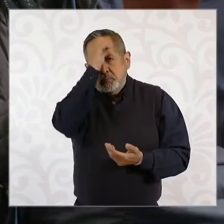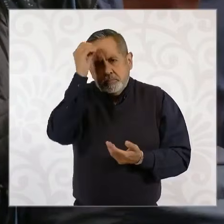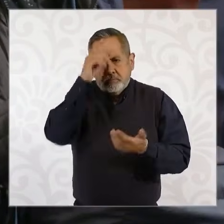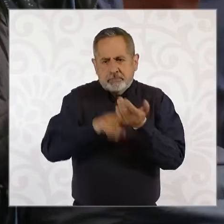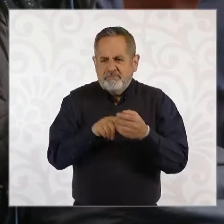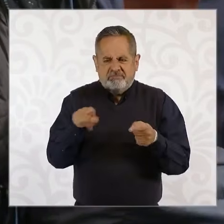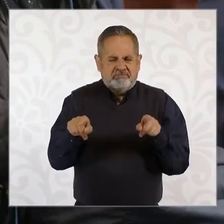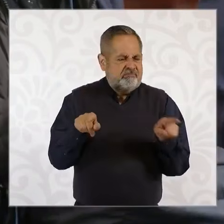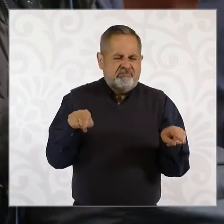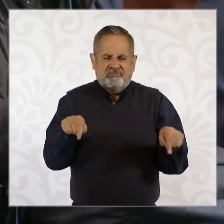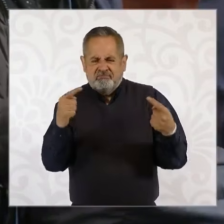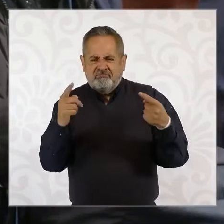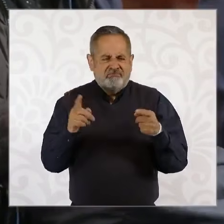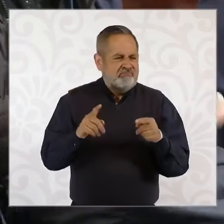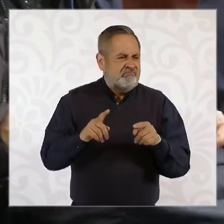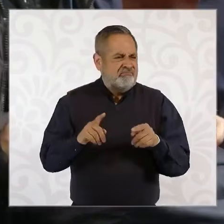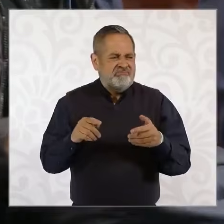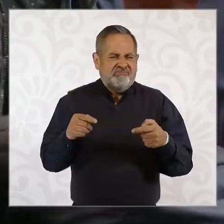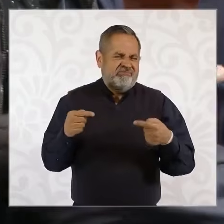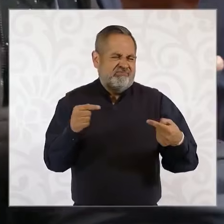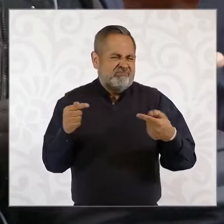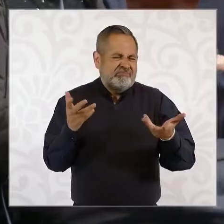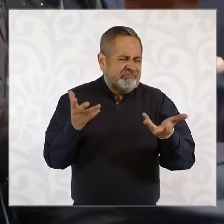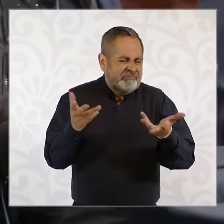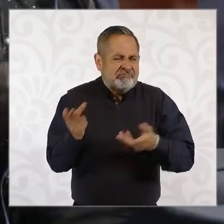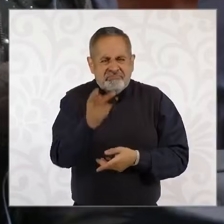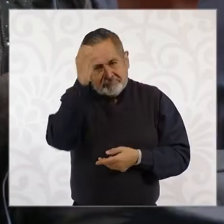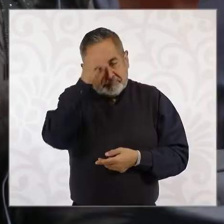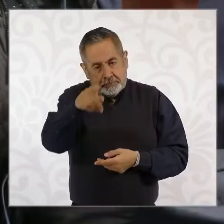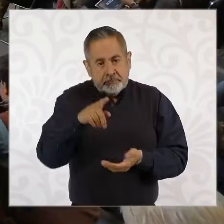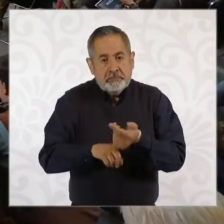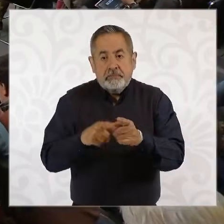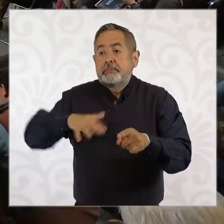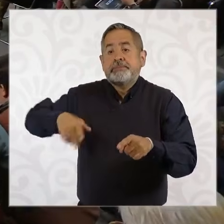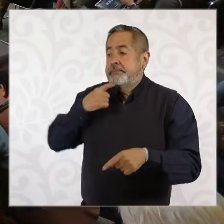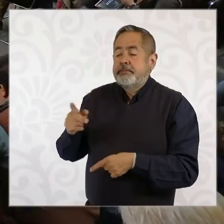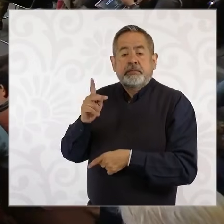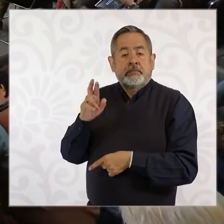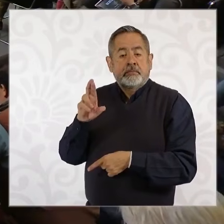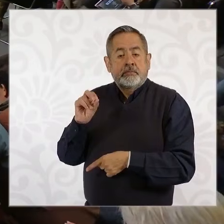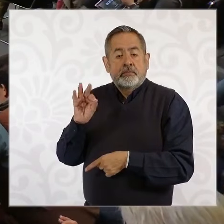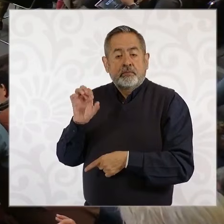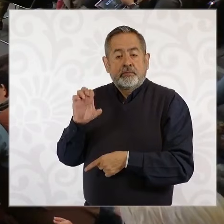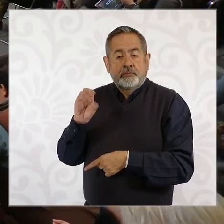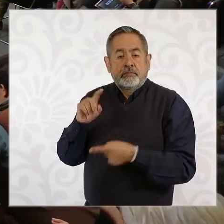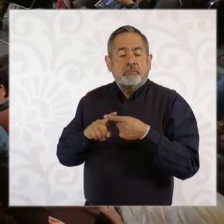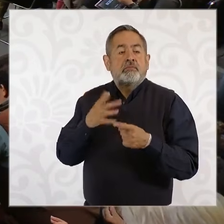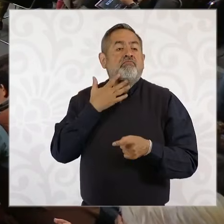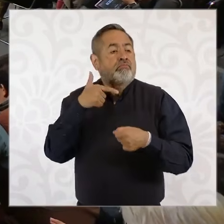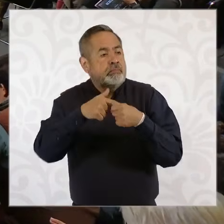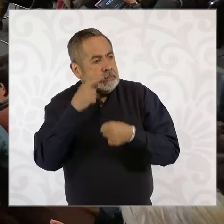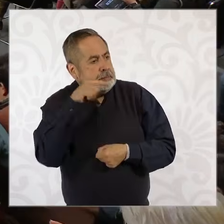que encabeza el presidente Trump, y preguntarle lo que comentaba el titular de Profeco sobre el monitoreo de las